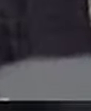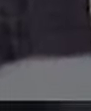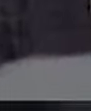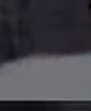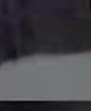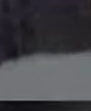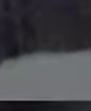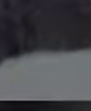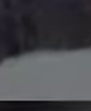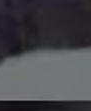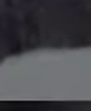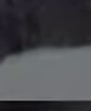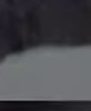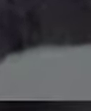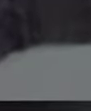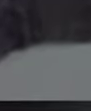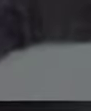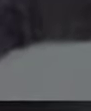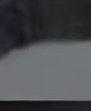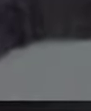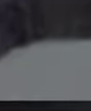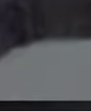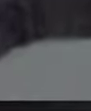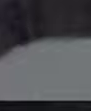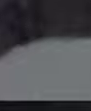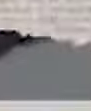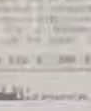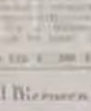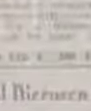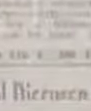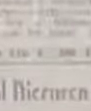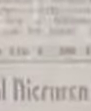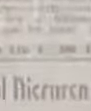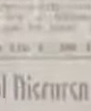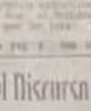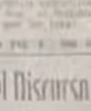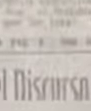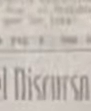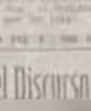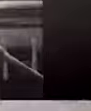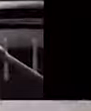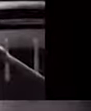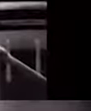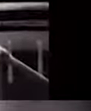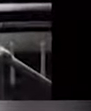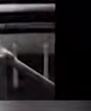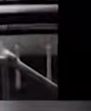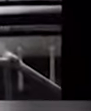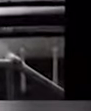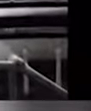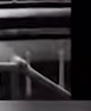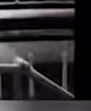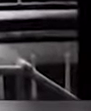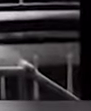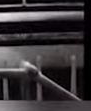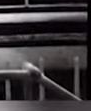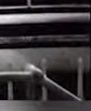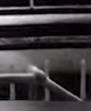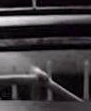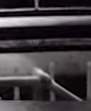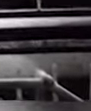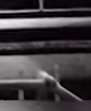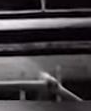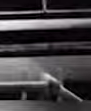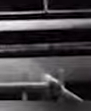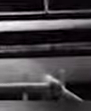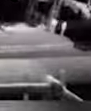sus sanciones en la fortaleza de la Cabaña, pero el Ministerio de Gobernación dispuso que fueran llevados al otrora Presidio Modelo en Isla de